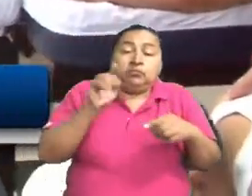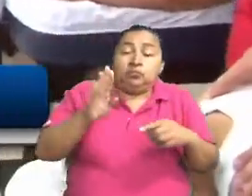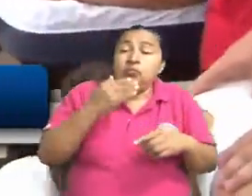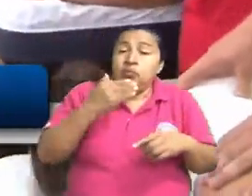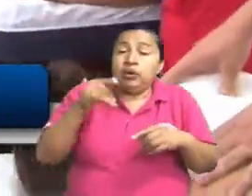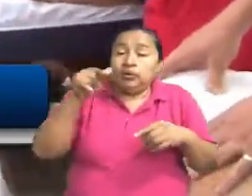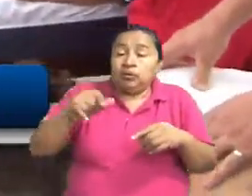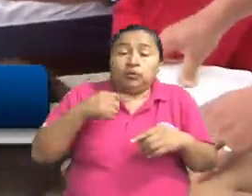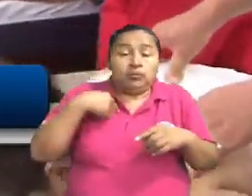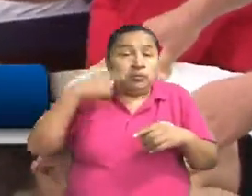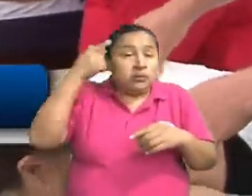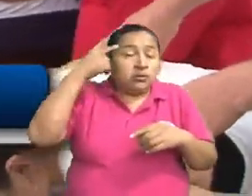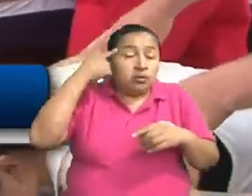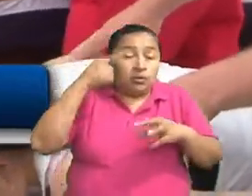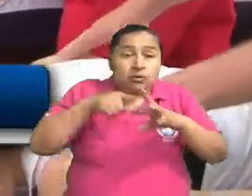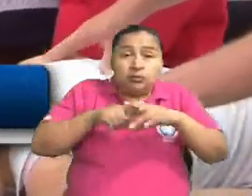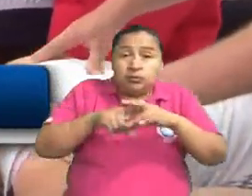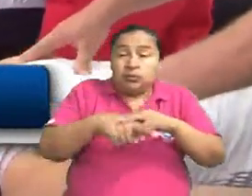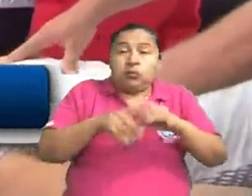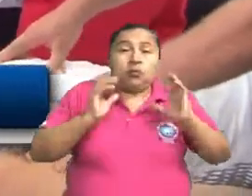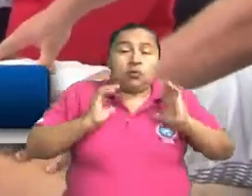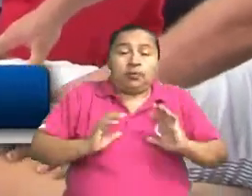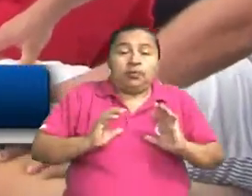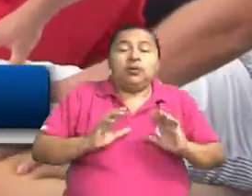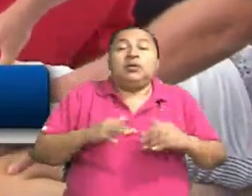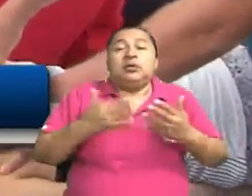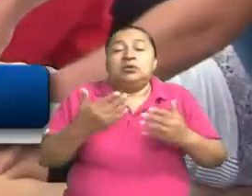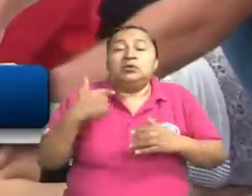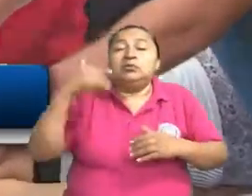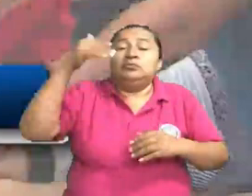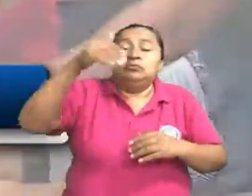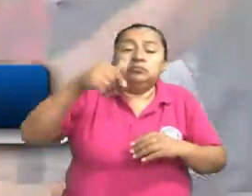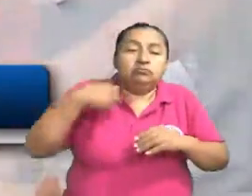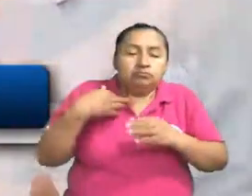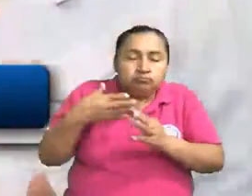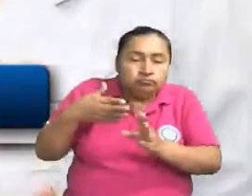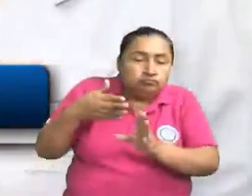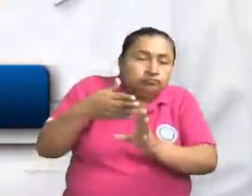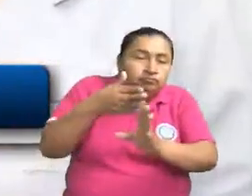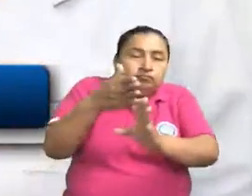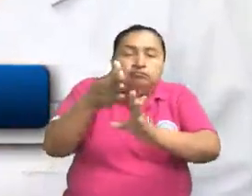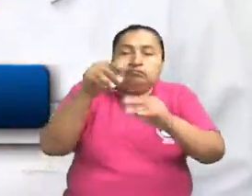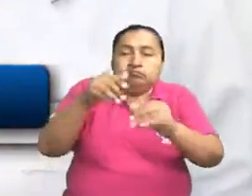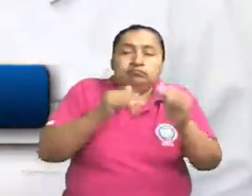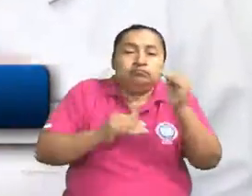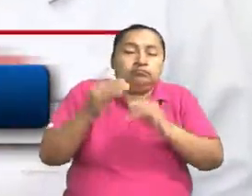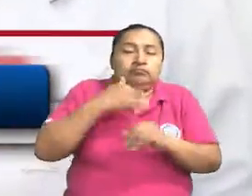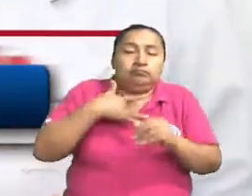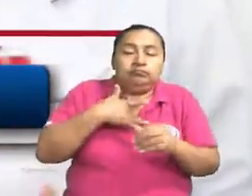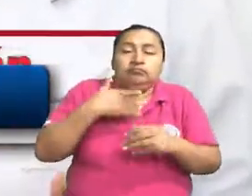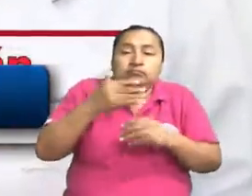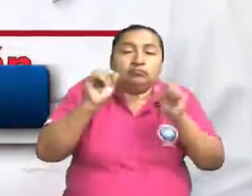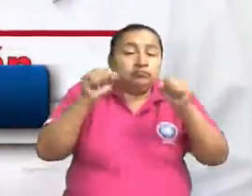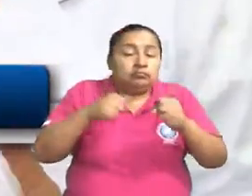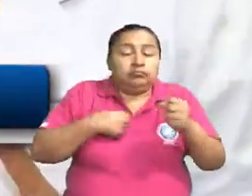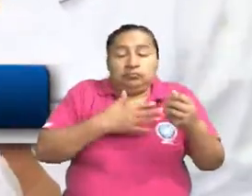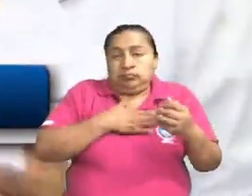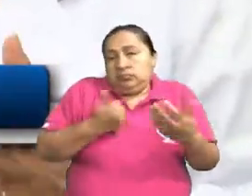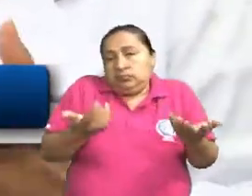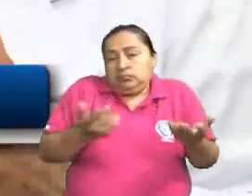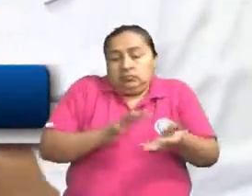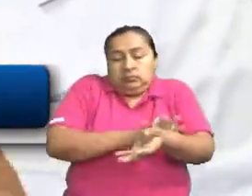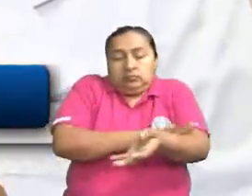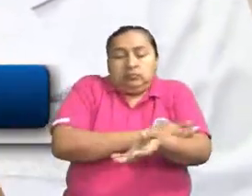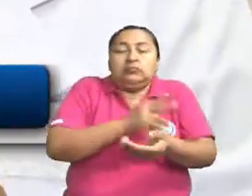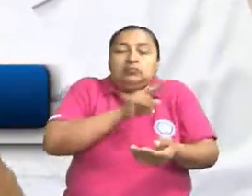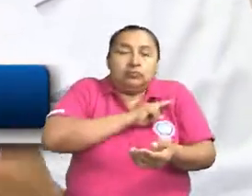tanto psicológico como físico, y entonces te voy encaminando a lo que más necesites y que con que mejor te sientas. Entonces